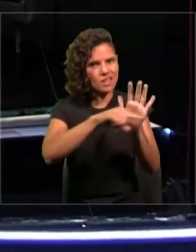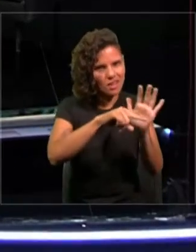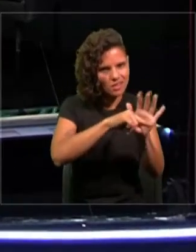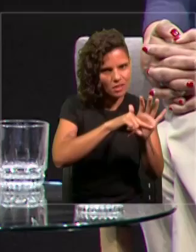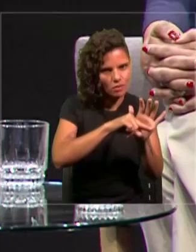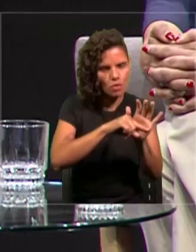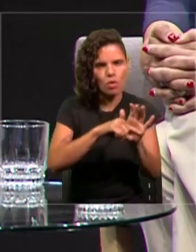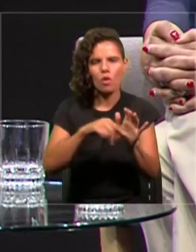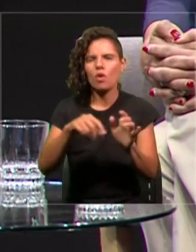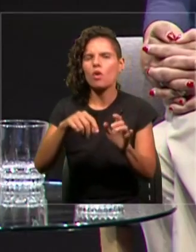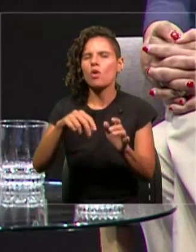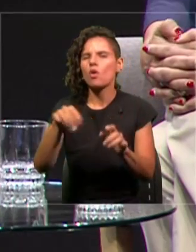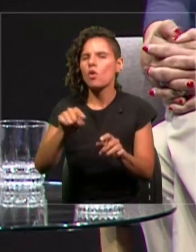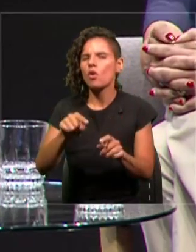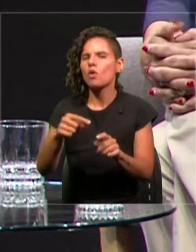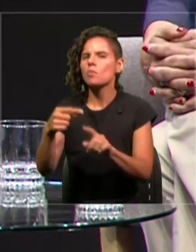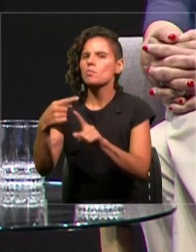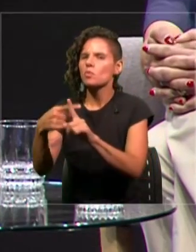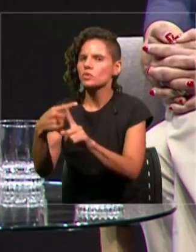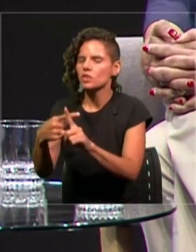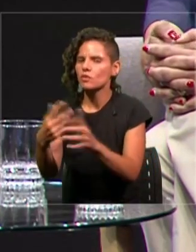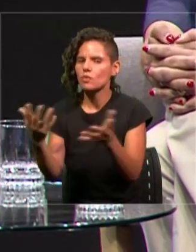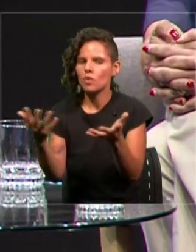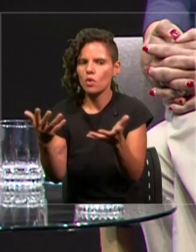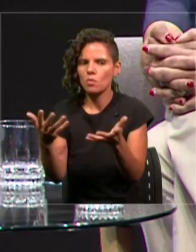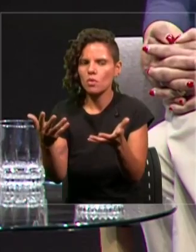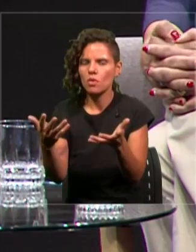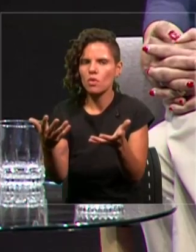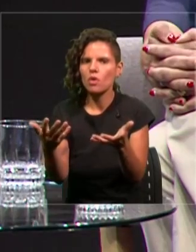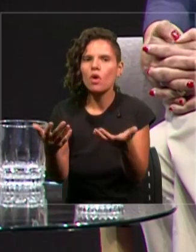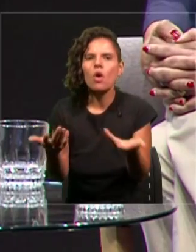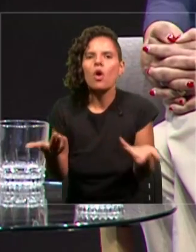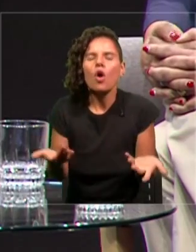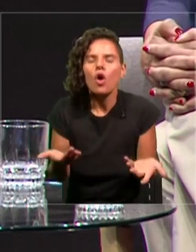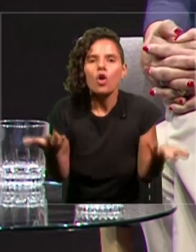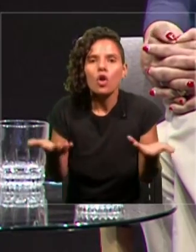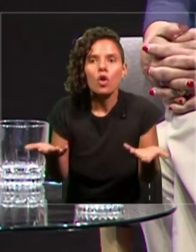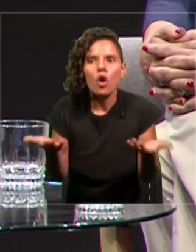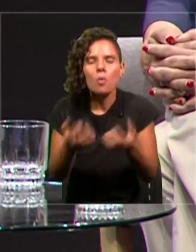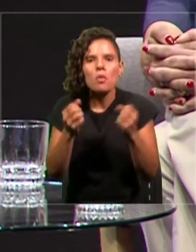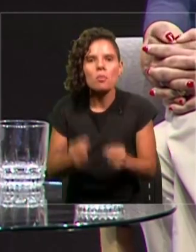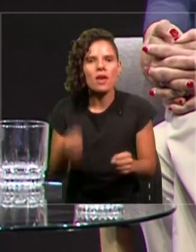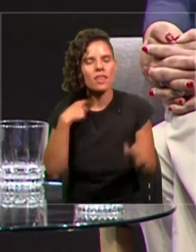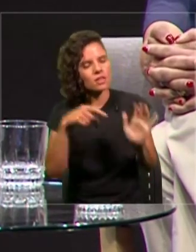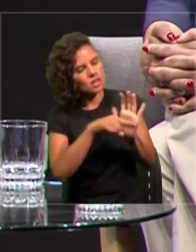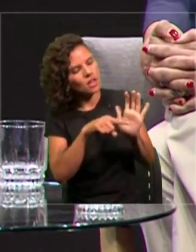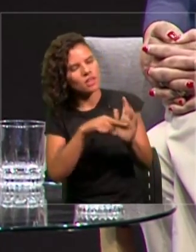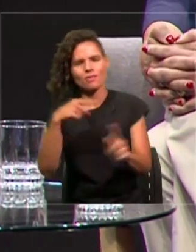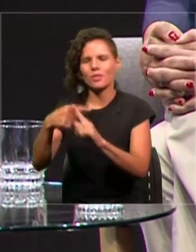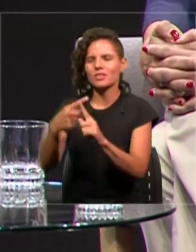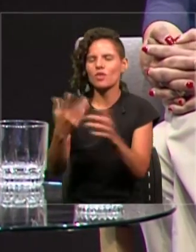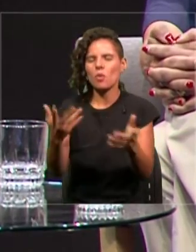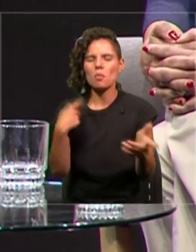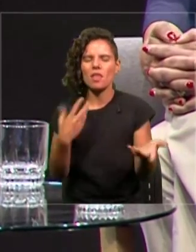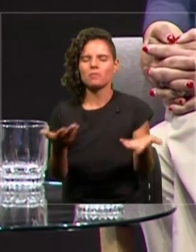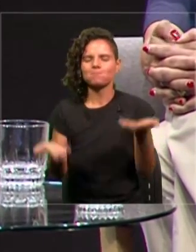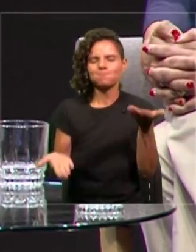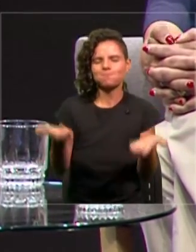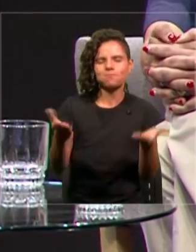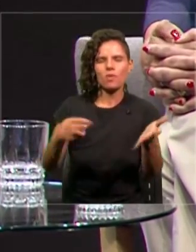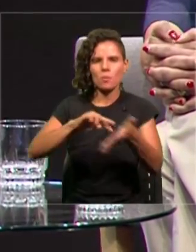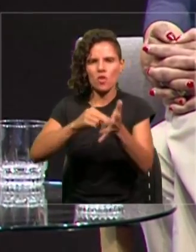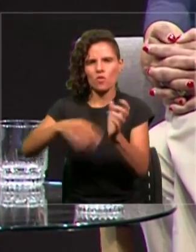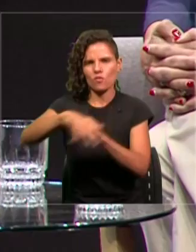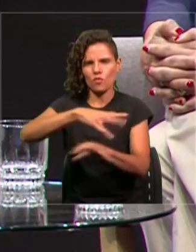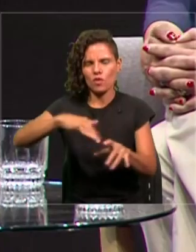algo positivo, ¿en qué línea? ¿O de qué depende de que lo vean como algo positivo o negativo? ¿En qué puede aportar a una sociedad